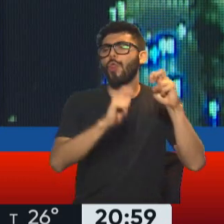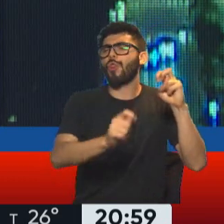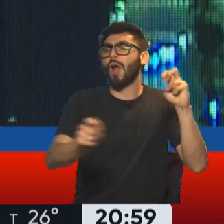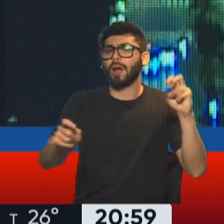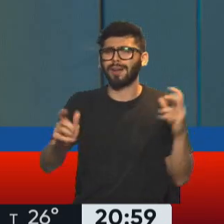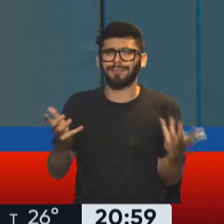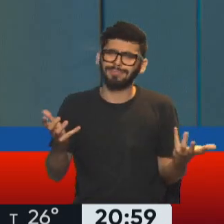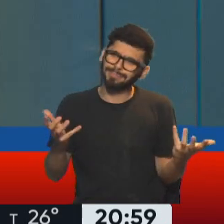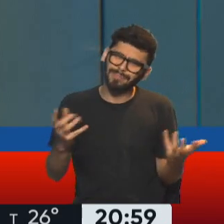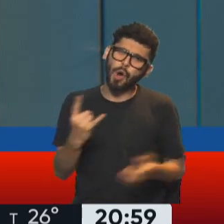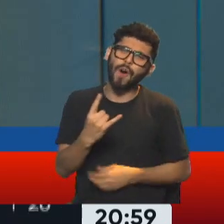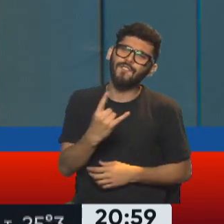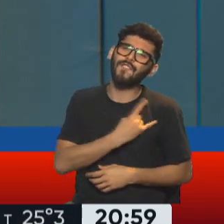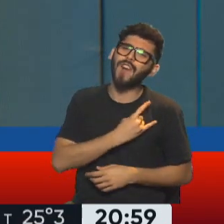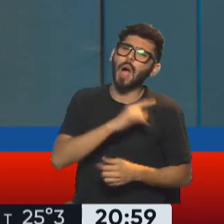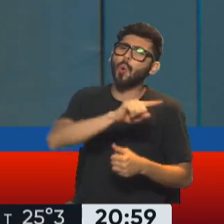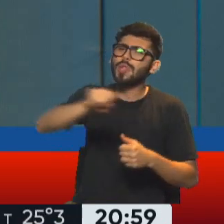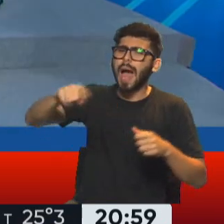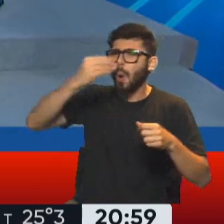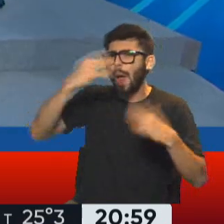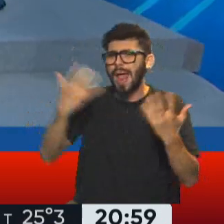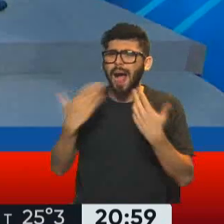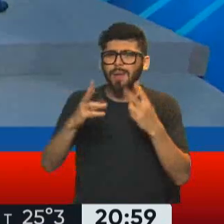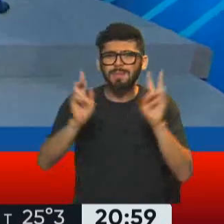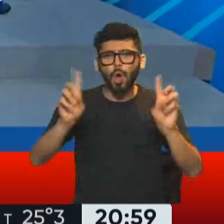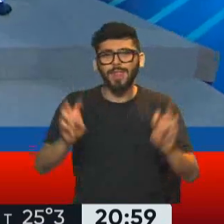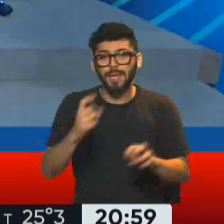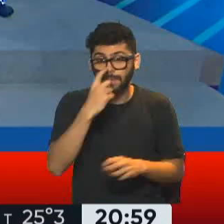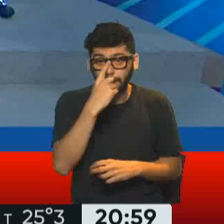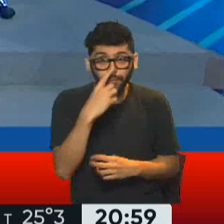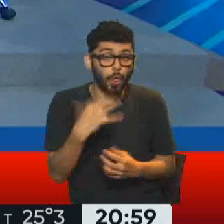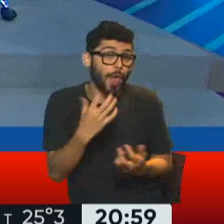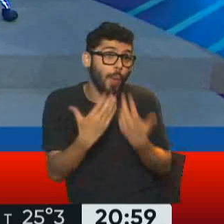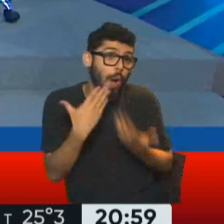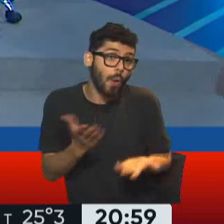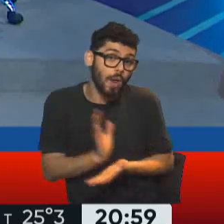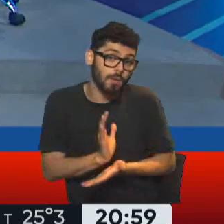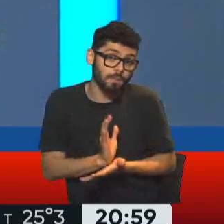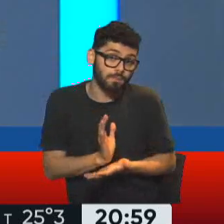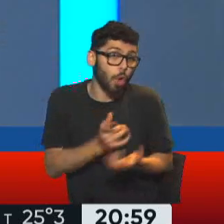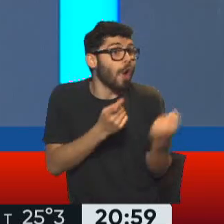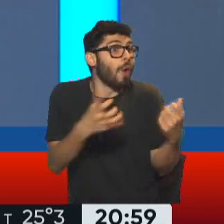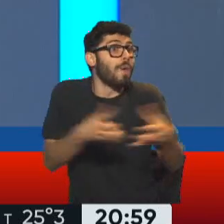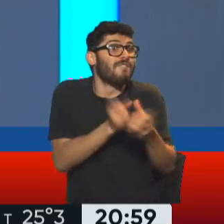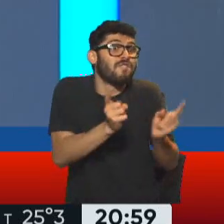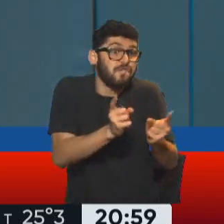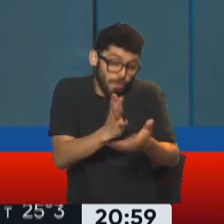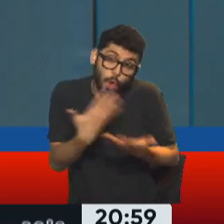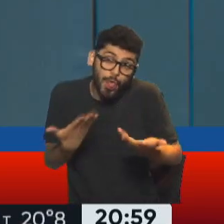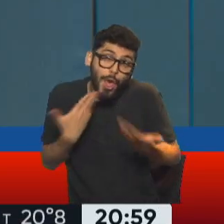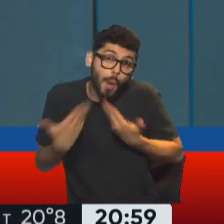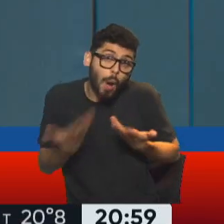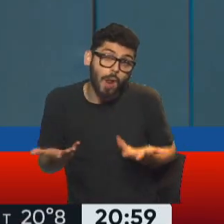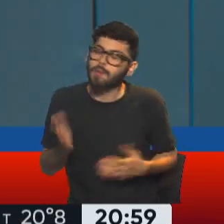facultad se habla de la concentración. Pero siguen vigentes, por eso hay que hablarlo, siguen vigentes, por eso hay que hablarlo. Pero eso no soluciona.